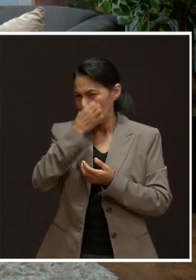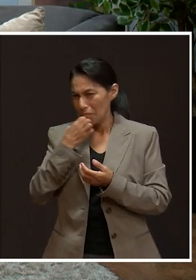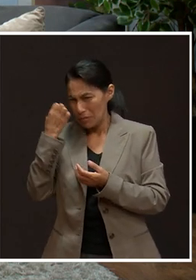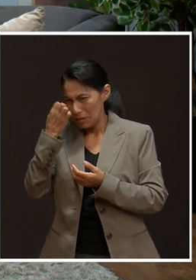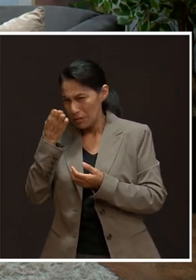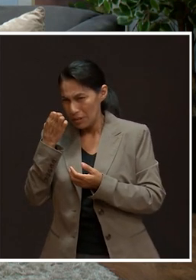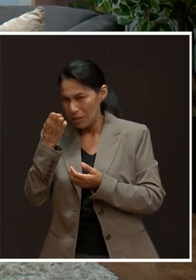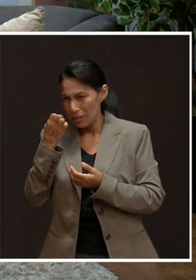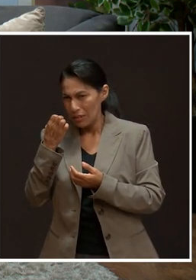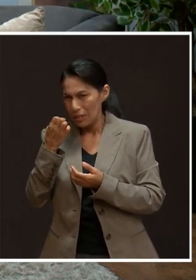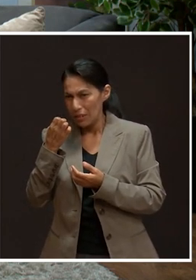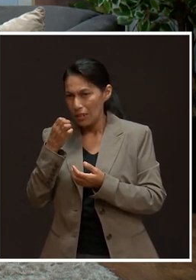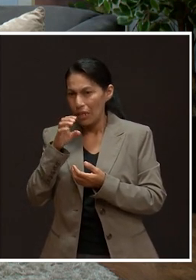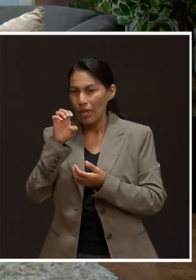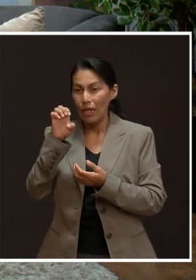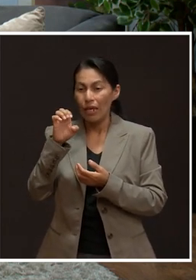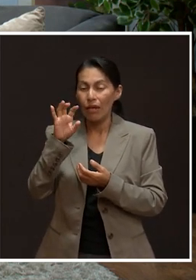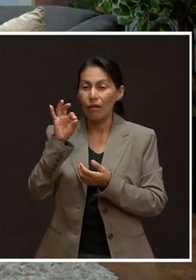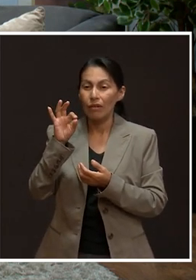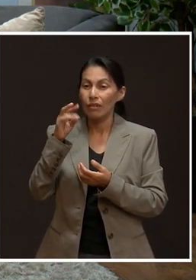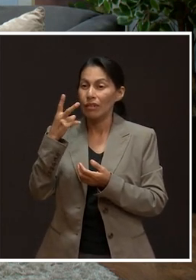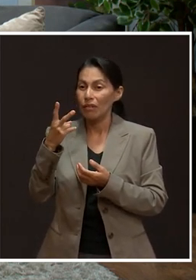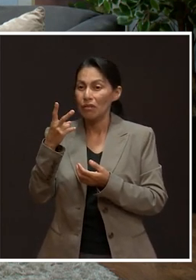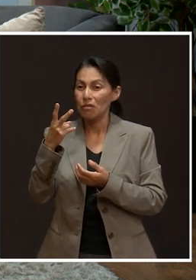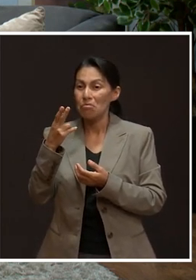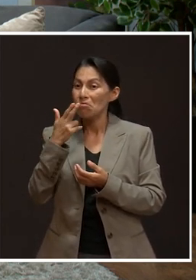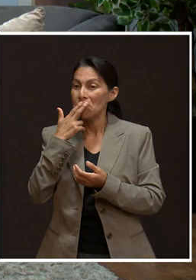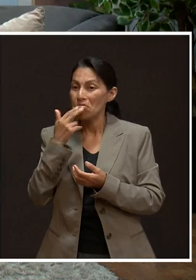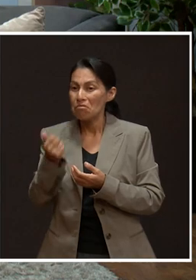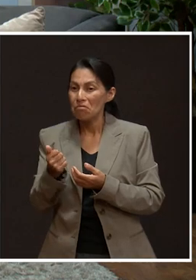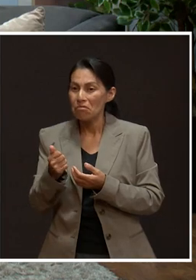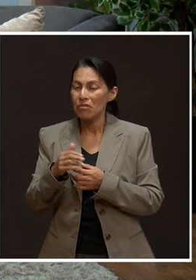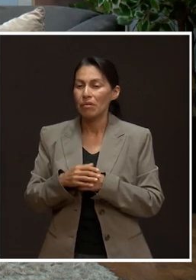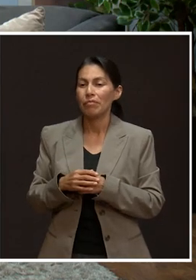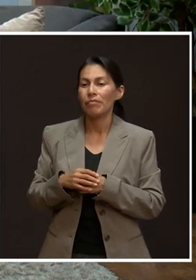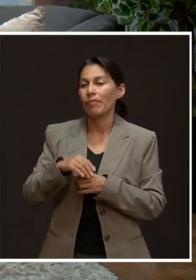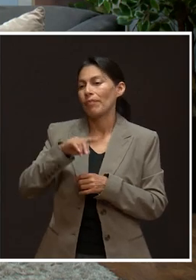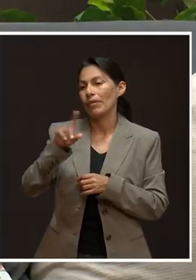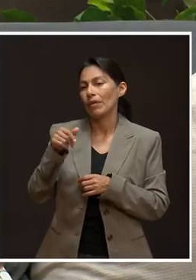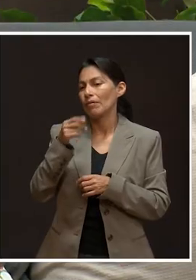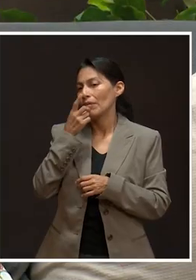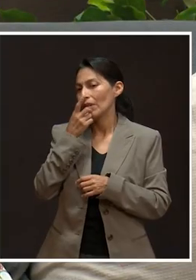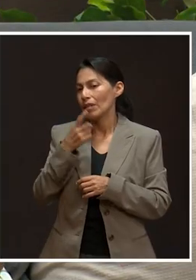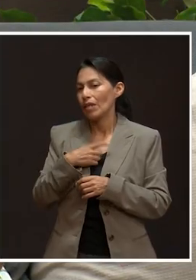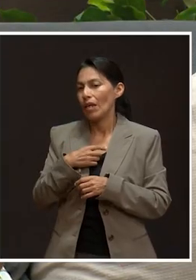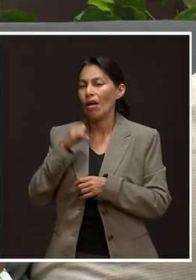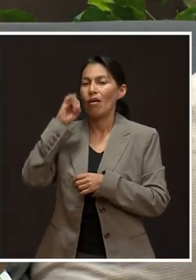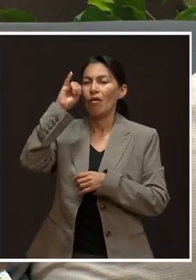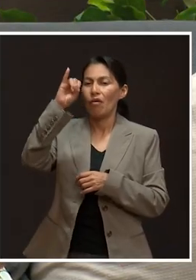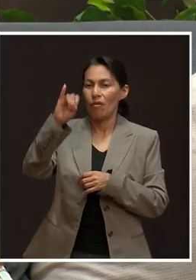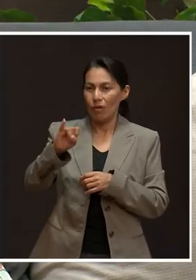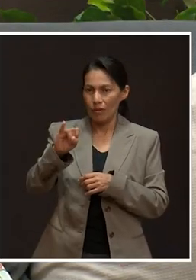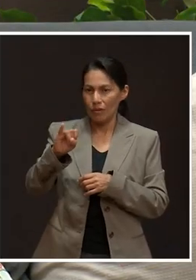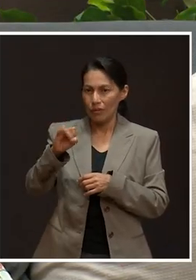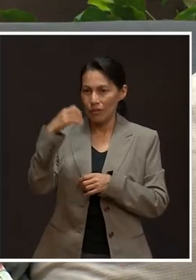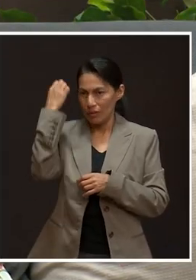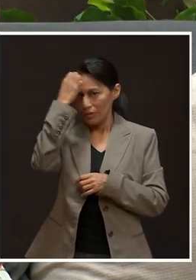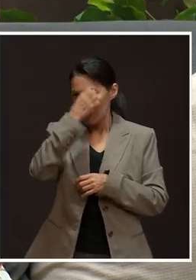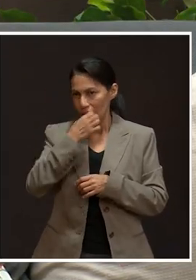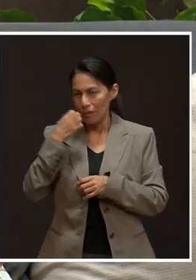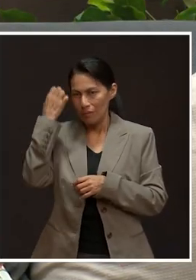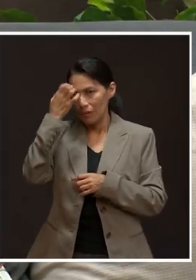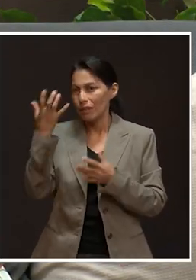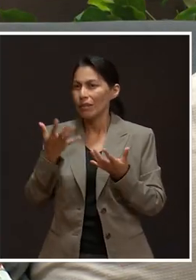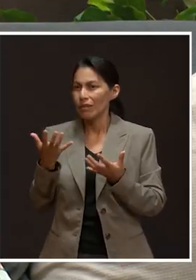resulta que la E42 no sirvió. Y luego dice la maestra, no, que el próximo jueves van a